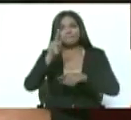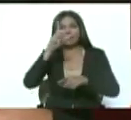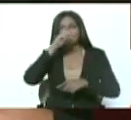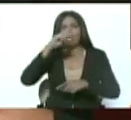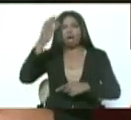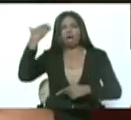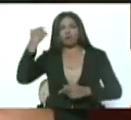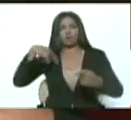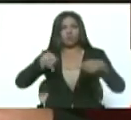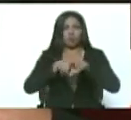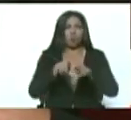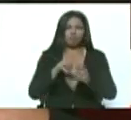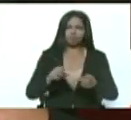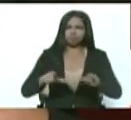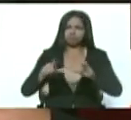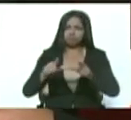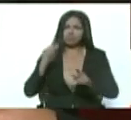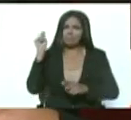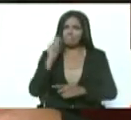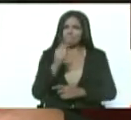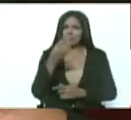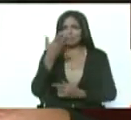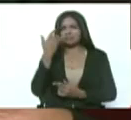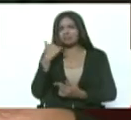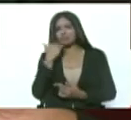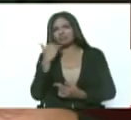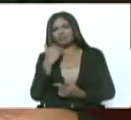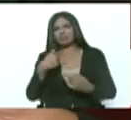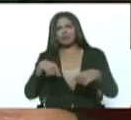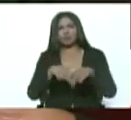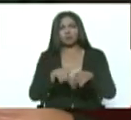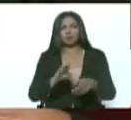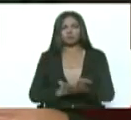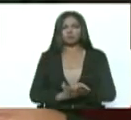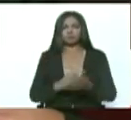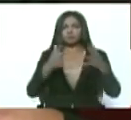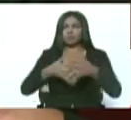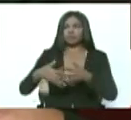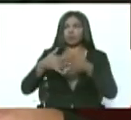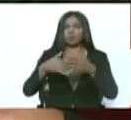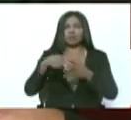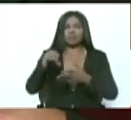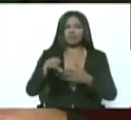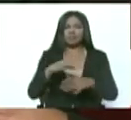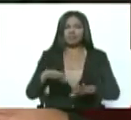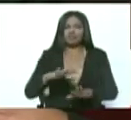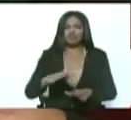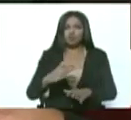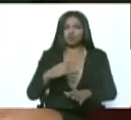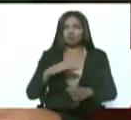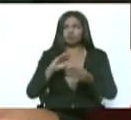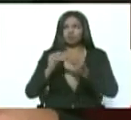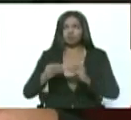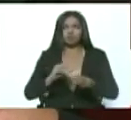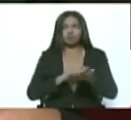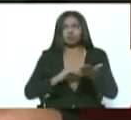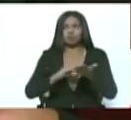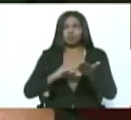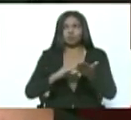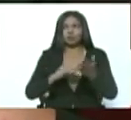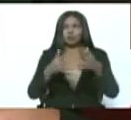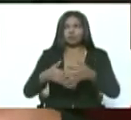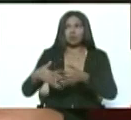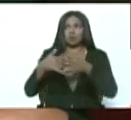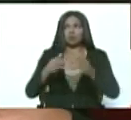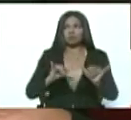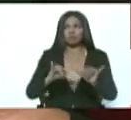pero especialmente en esta etapa, estos meses en los cuales Estados Unidos ha estado, y corrijo, el gobierno de los Estados Unidos, con